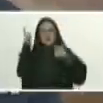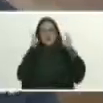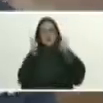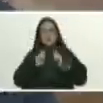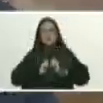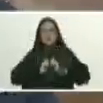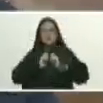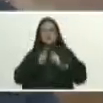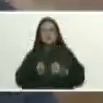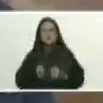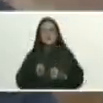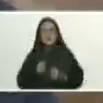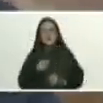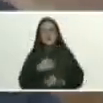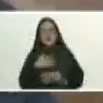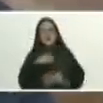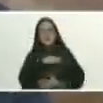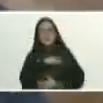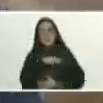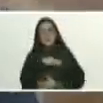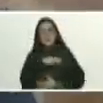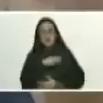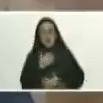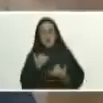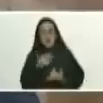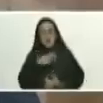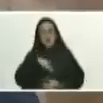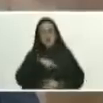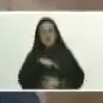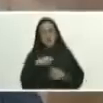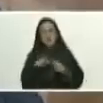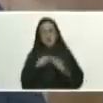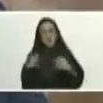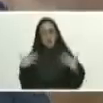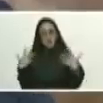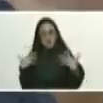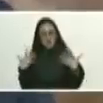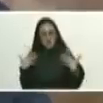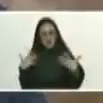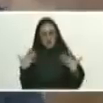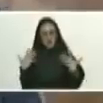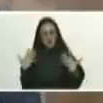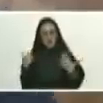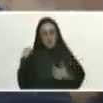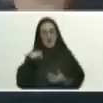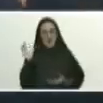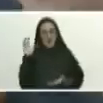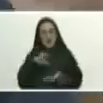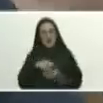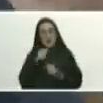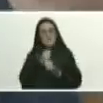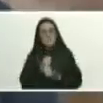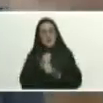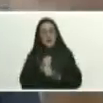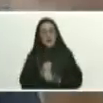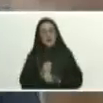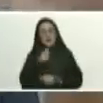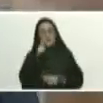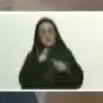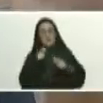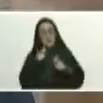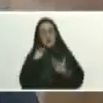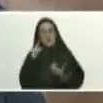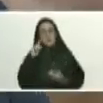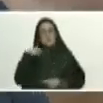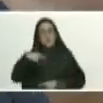Rafael Chávez Frías y de la gran misión, aquí estamos nosotros todos, contentos, felices desde el estado de Aragua, esperando nuestra gente también para el día